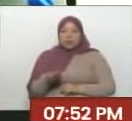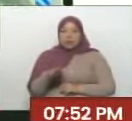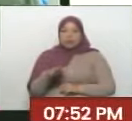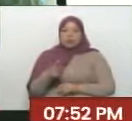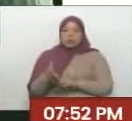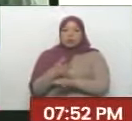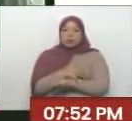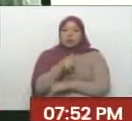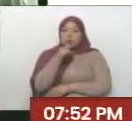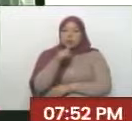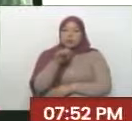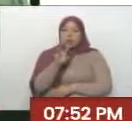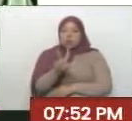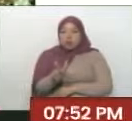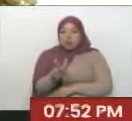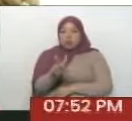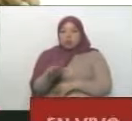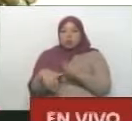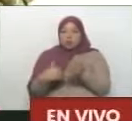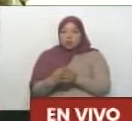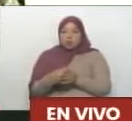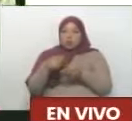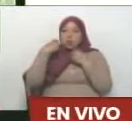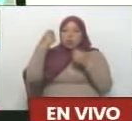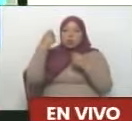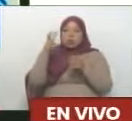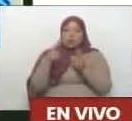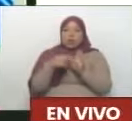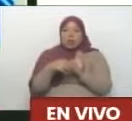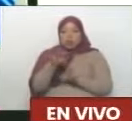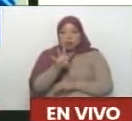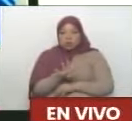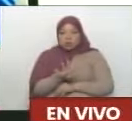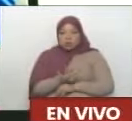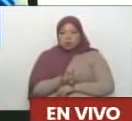el Antonio Ledezma, fueron los tres que salieron con las guarimbas en 2014.